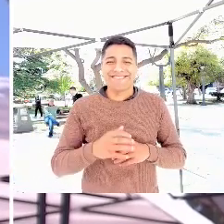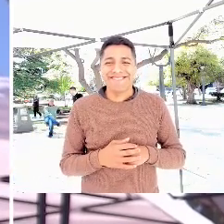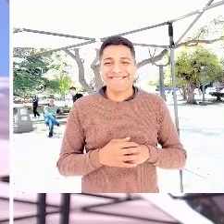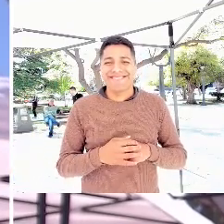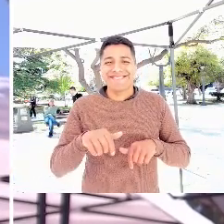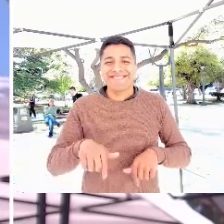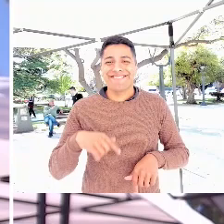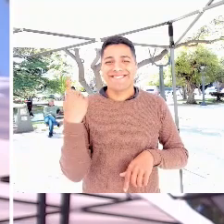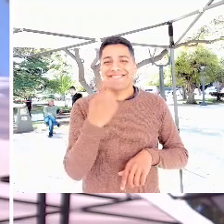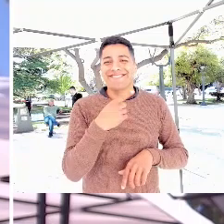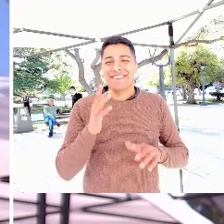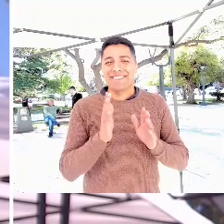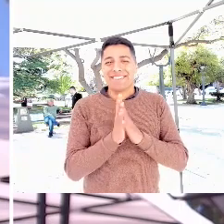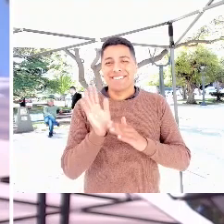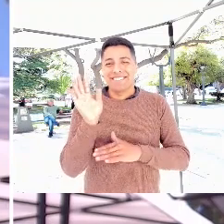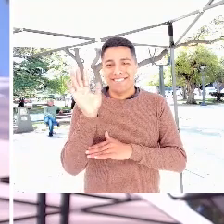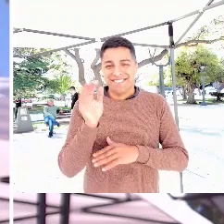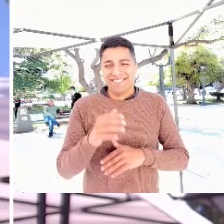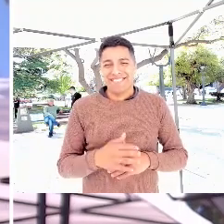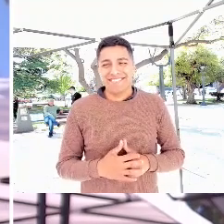sírvanse levantar la mano.